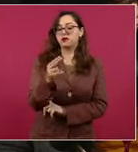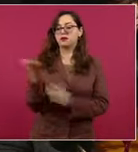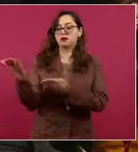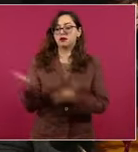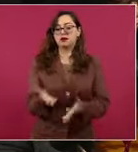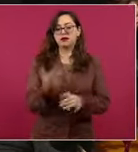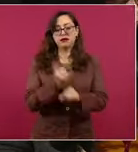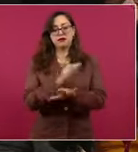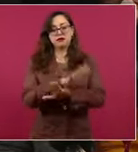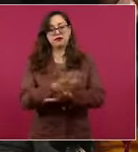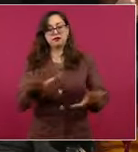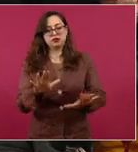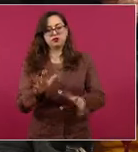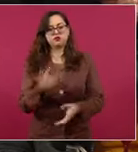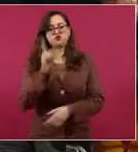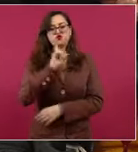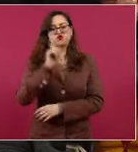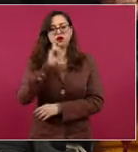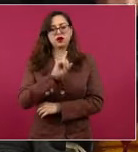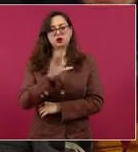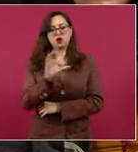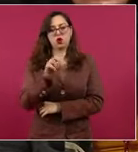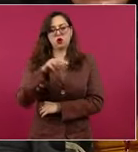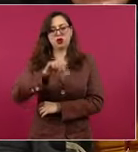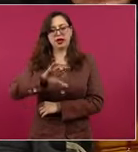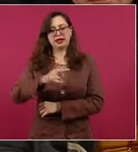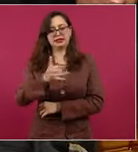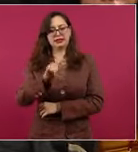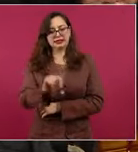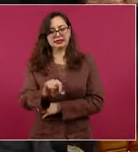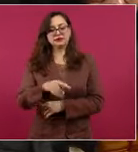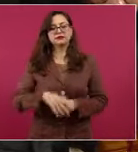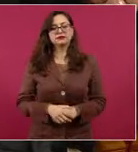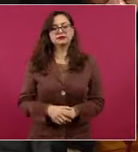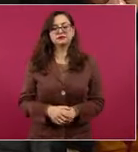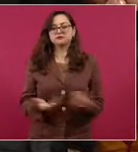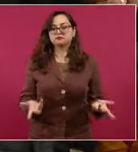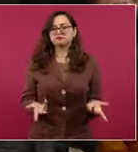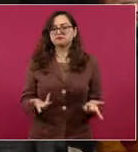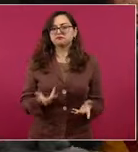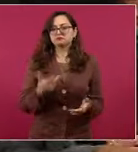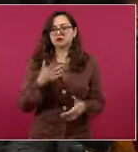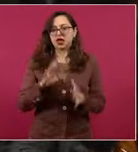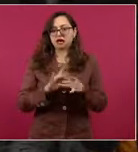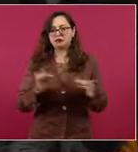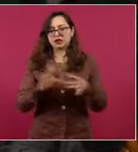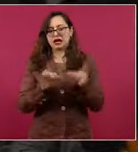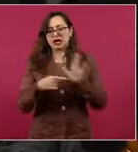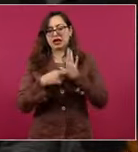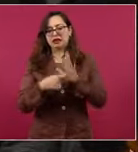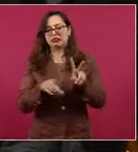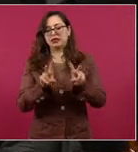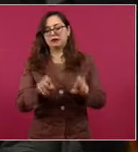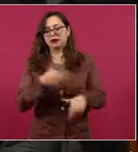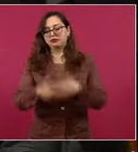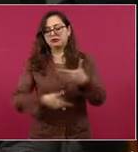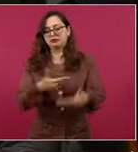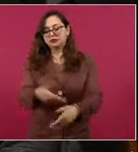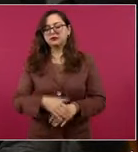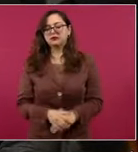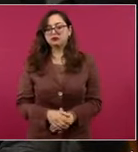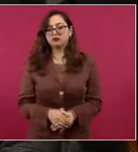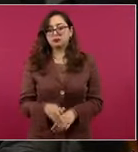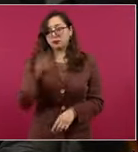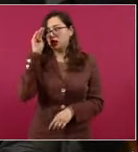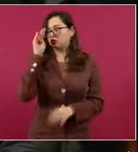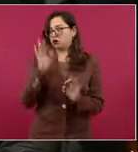CONACYT, para que nos diera pues un avance, ¿no? Y creo que esto tiene mucha importancia, no solo por el proyecto de la vacuna en sí,